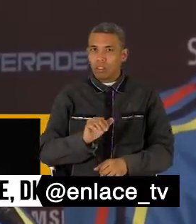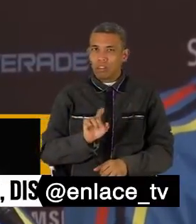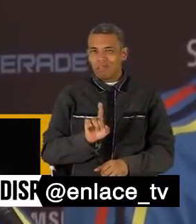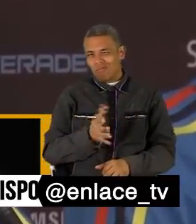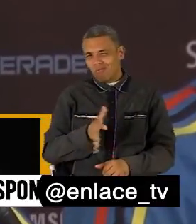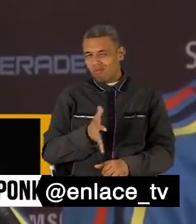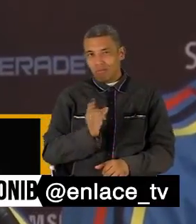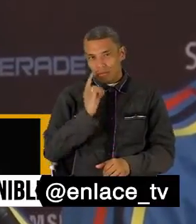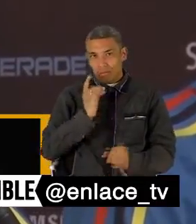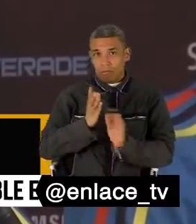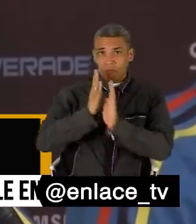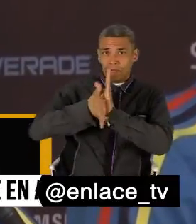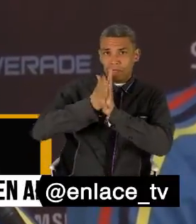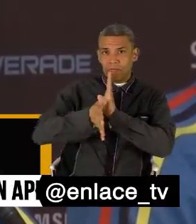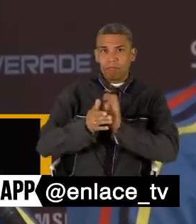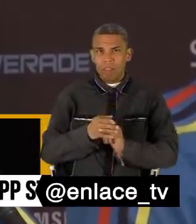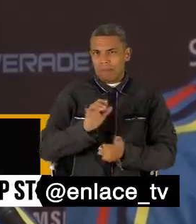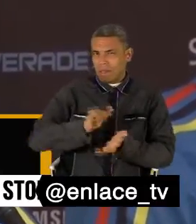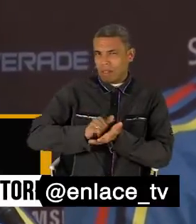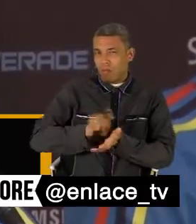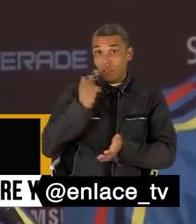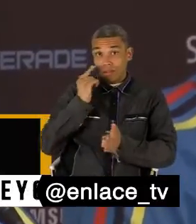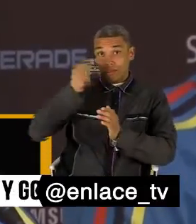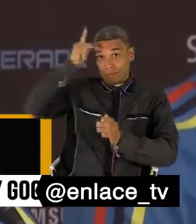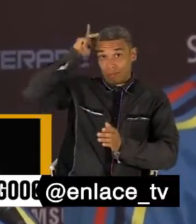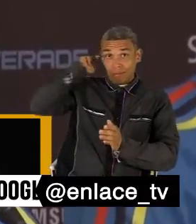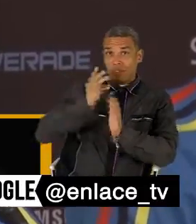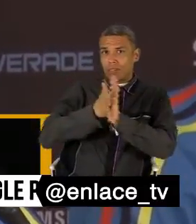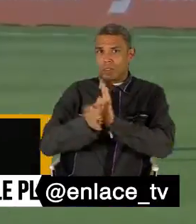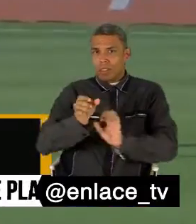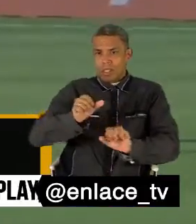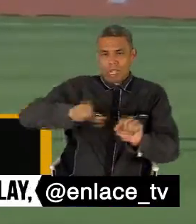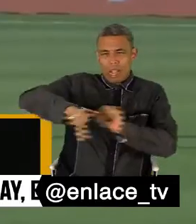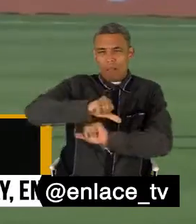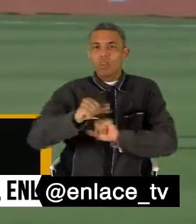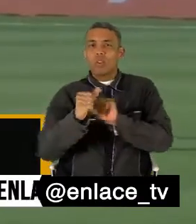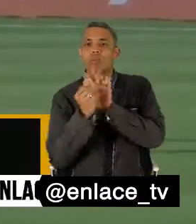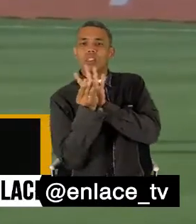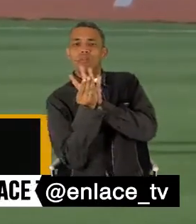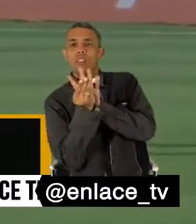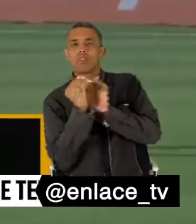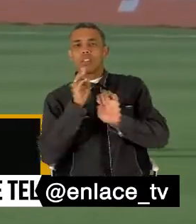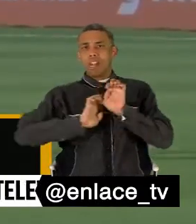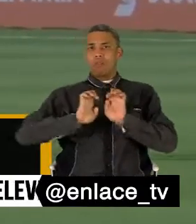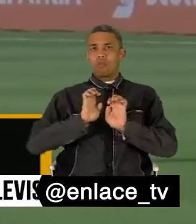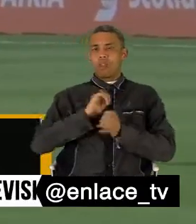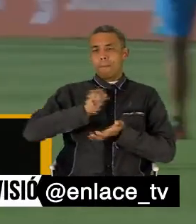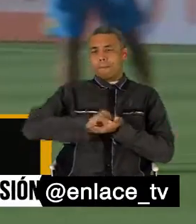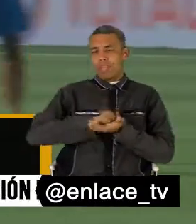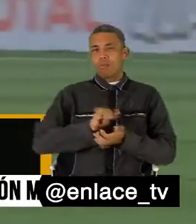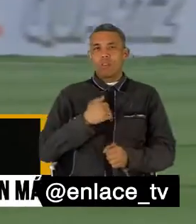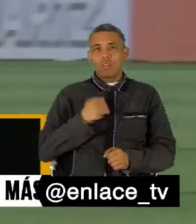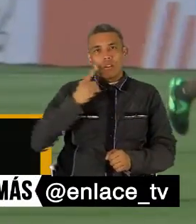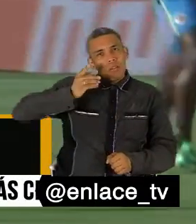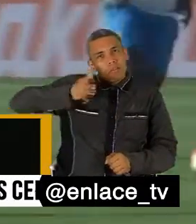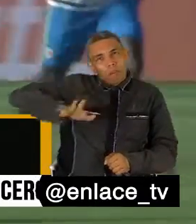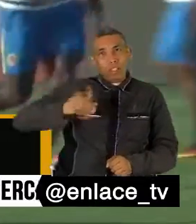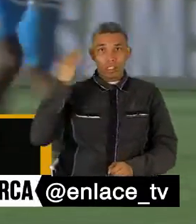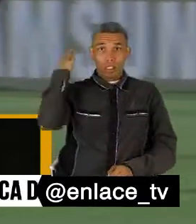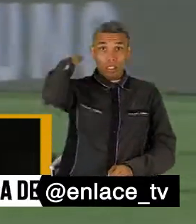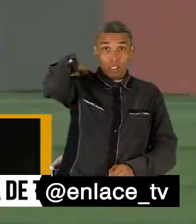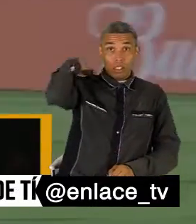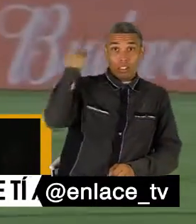no vamos a hacer cambios ni en el medio ni atrás. Todo indica que el 10 de la selección, James Rodríguez, no